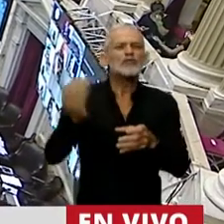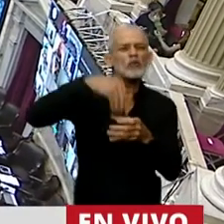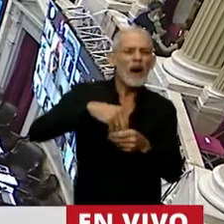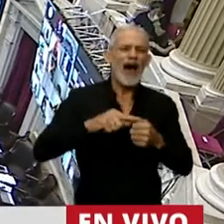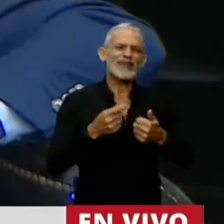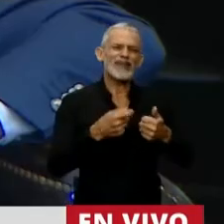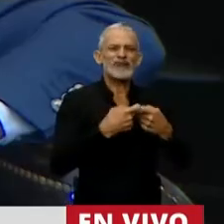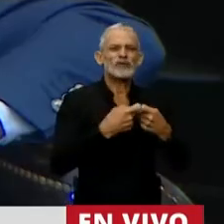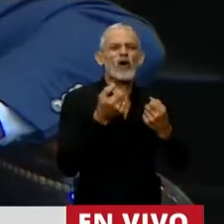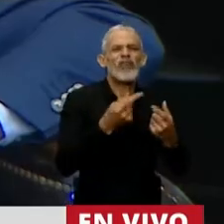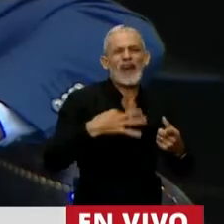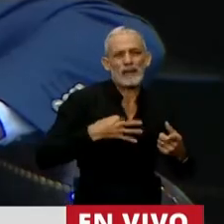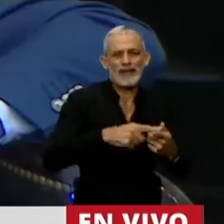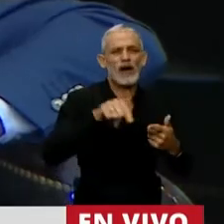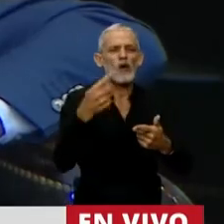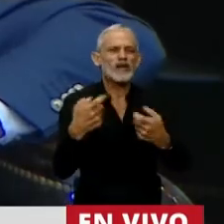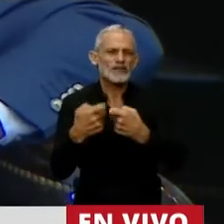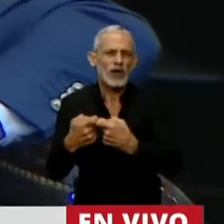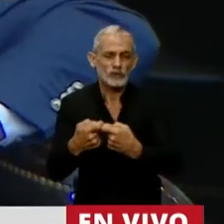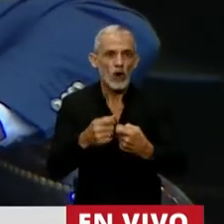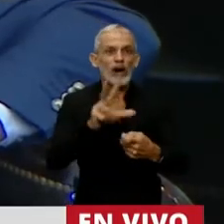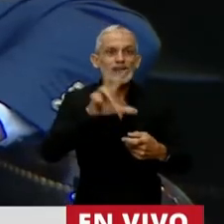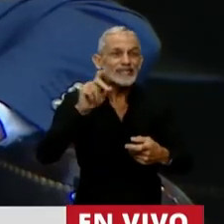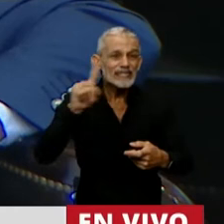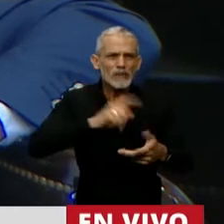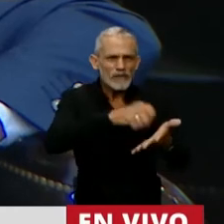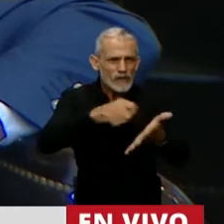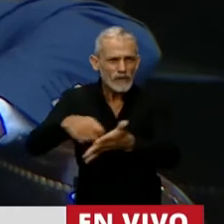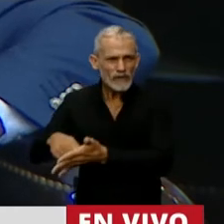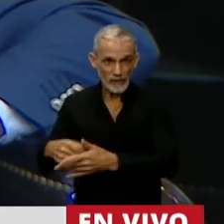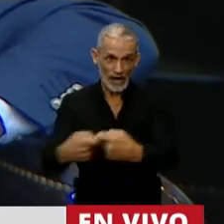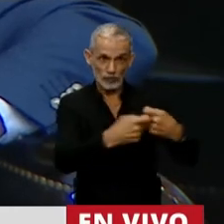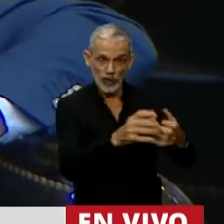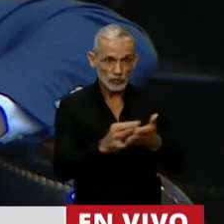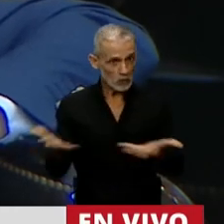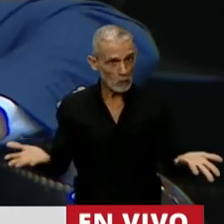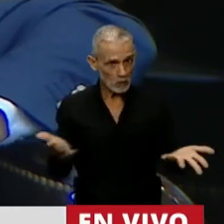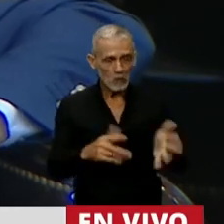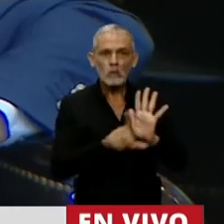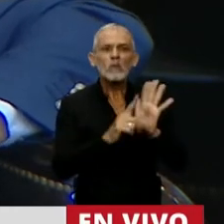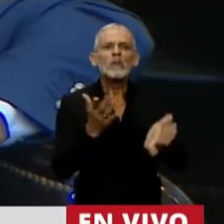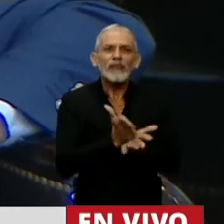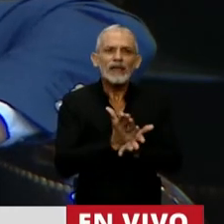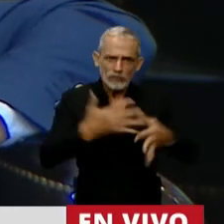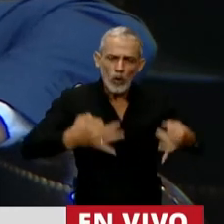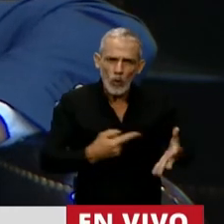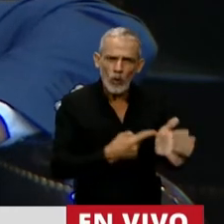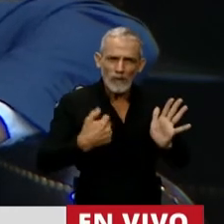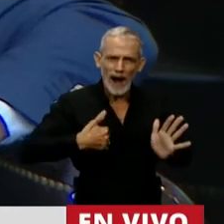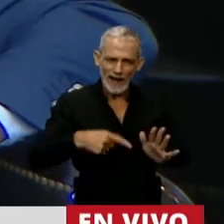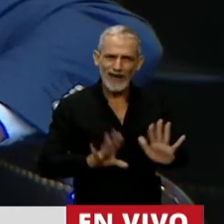o la ong concebir con más de 300.000 firmas esos derechos y se cumplen en la argentina presidente